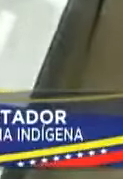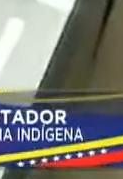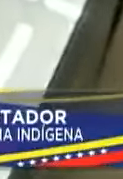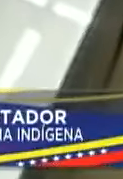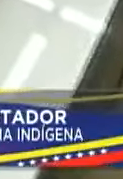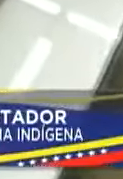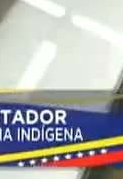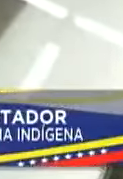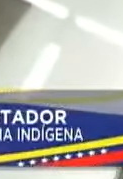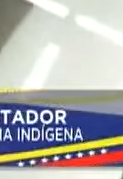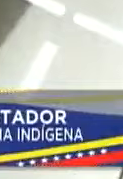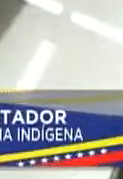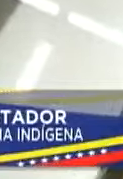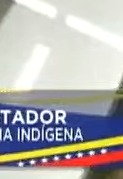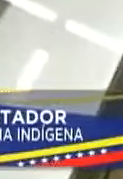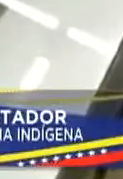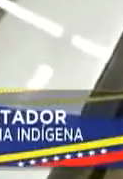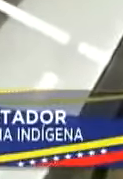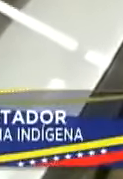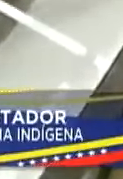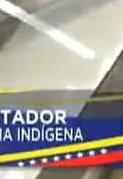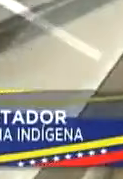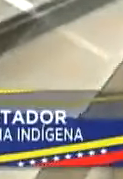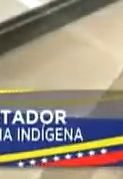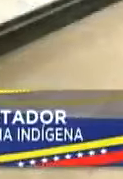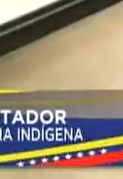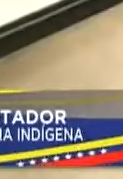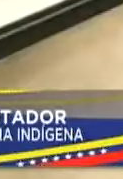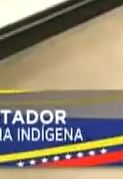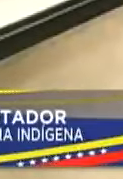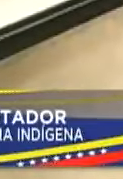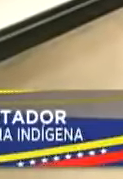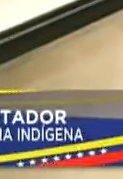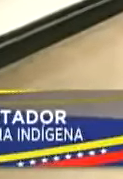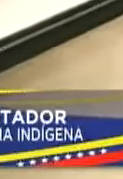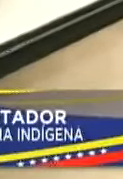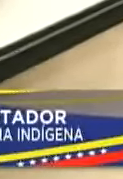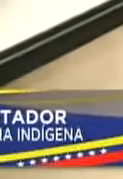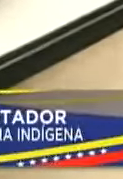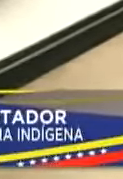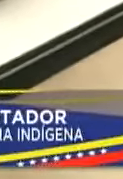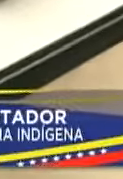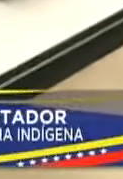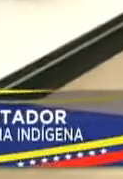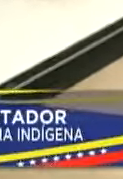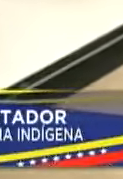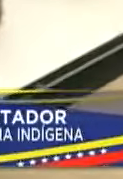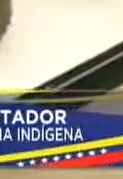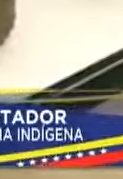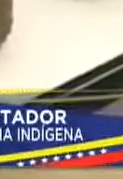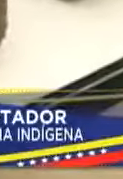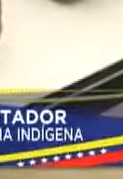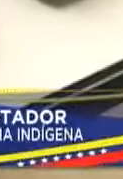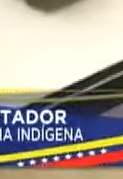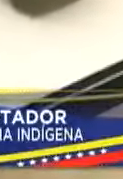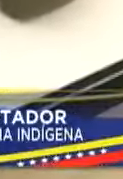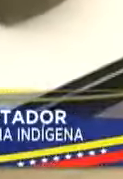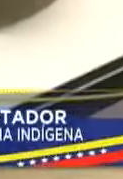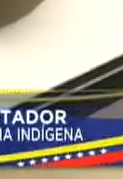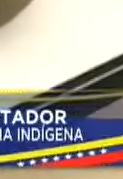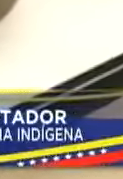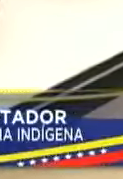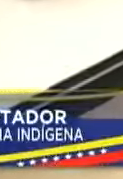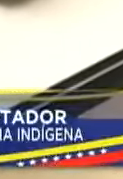las luchas independentistas de nuestros próceres y el papel protagónico también del padre de la patria, del